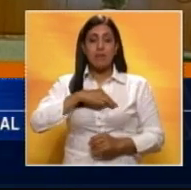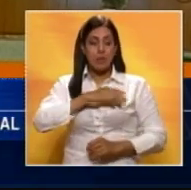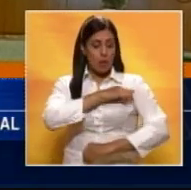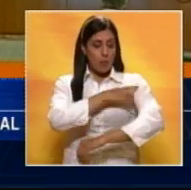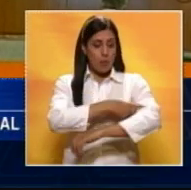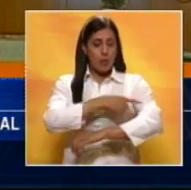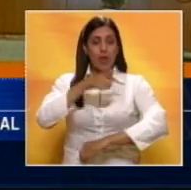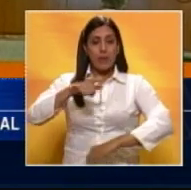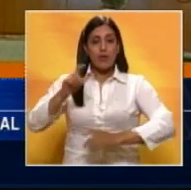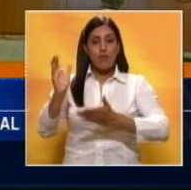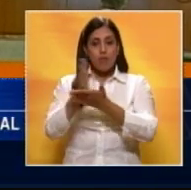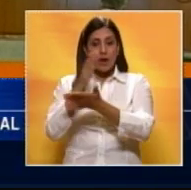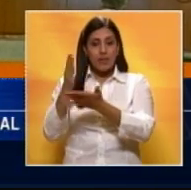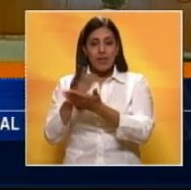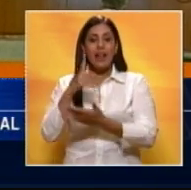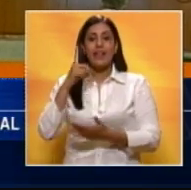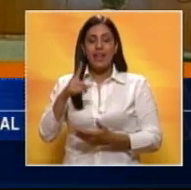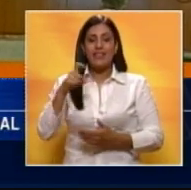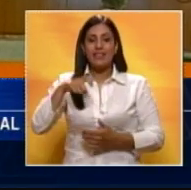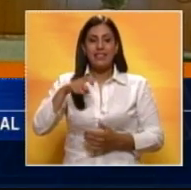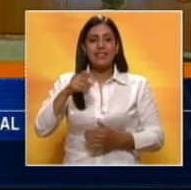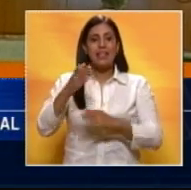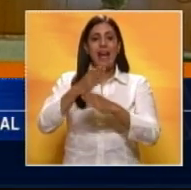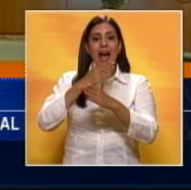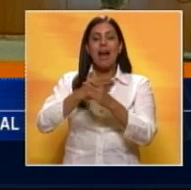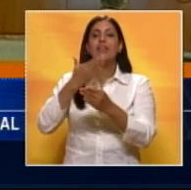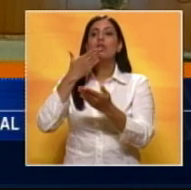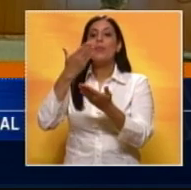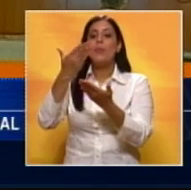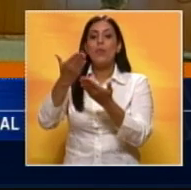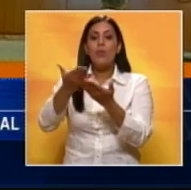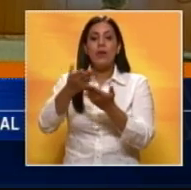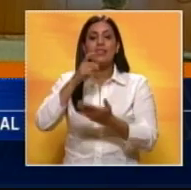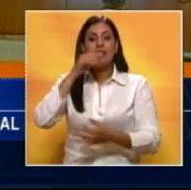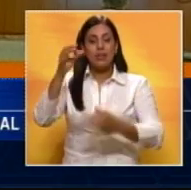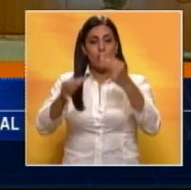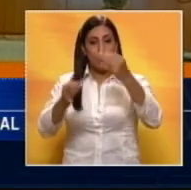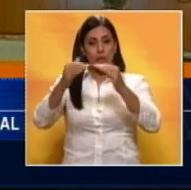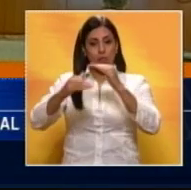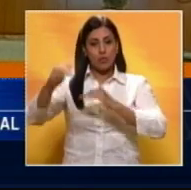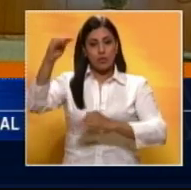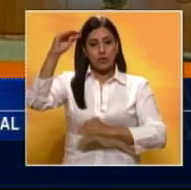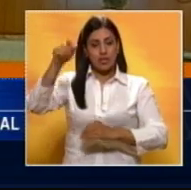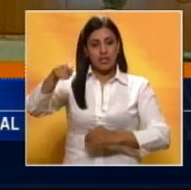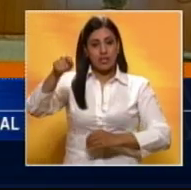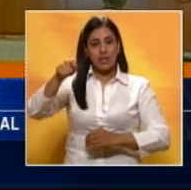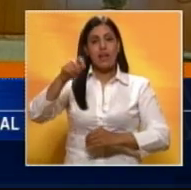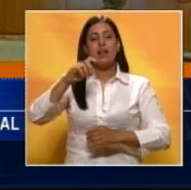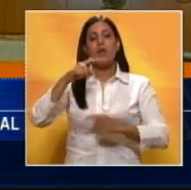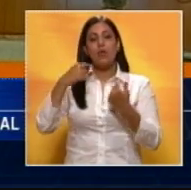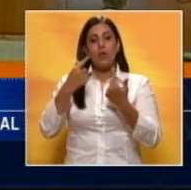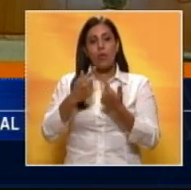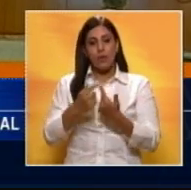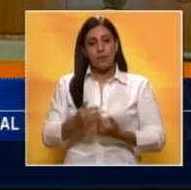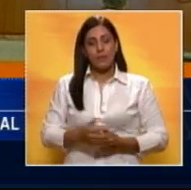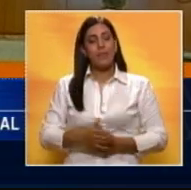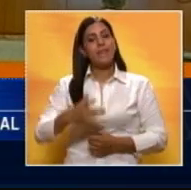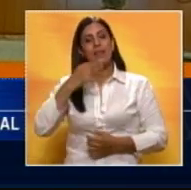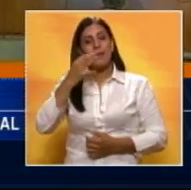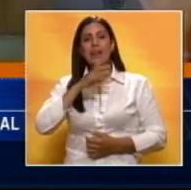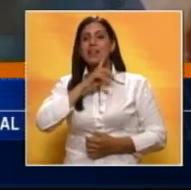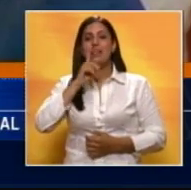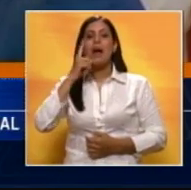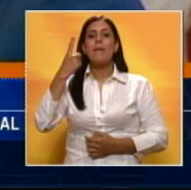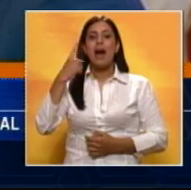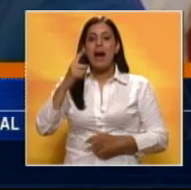Poder Ciudadano sean removidos se requiere previo pronunciamiento del Tribunal Supremo de Justicia en sala plena, que declare